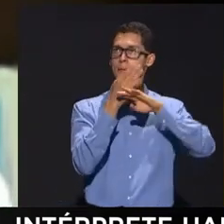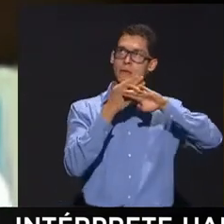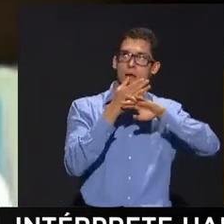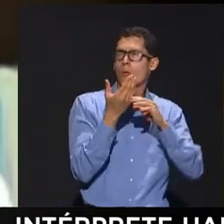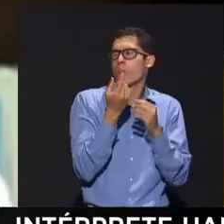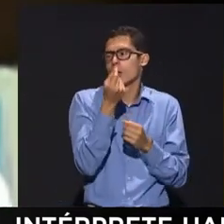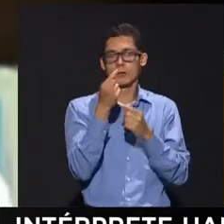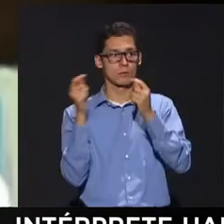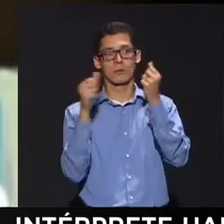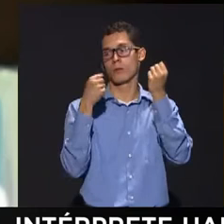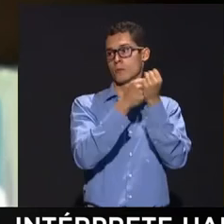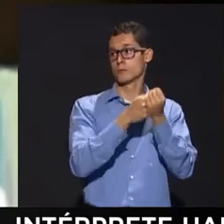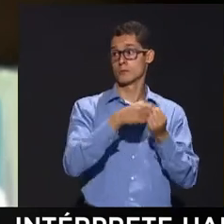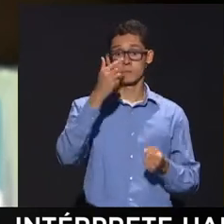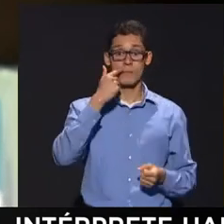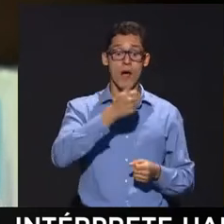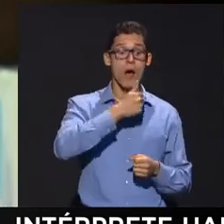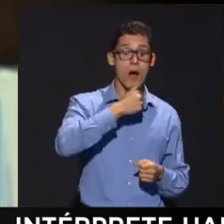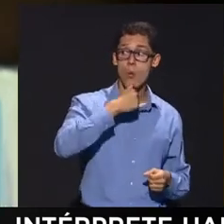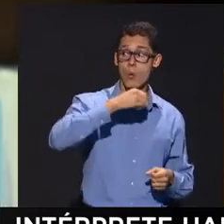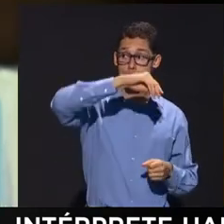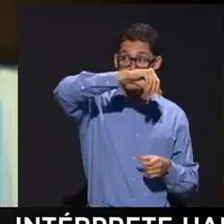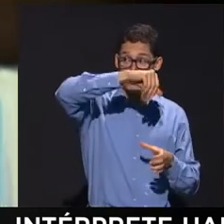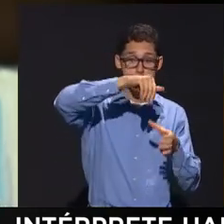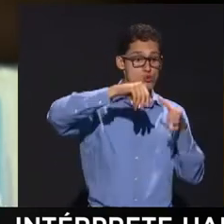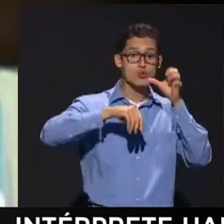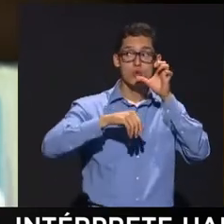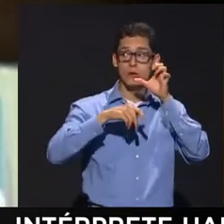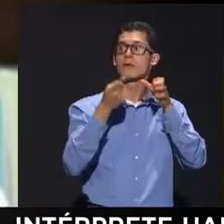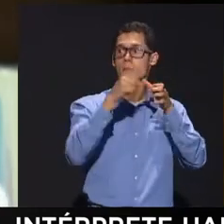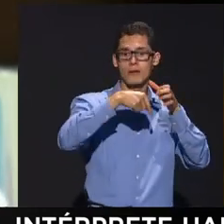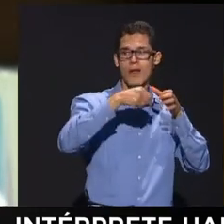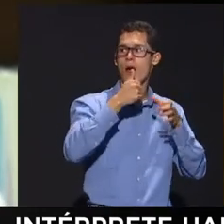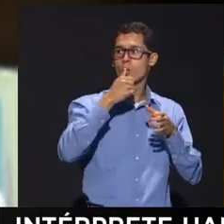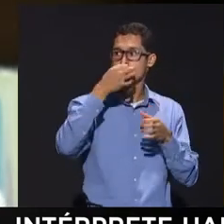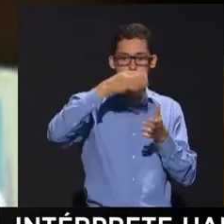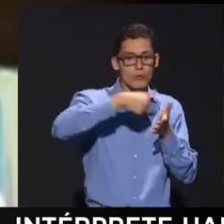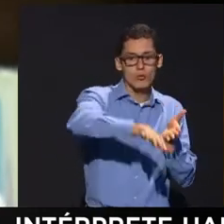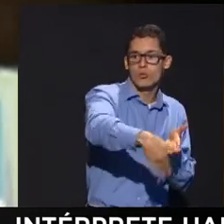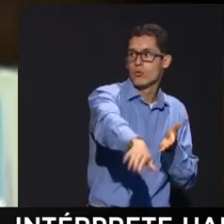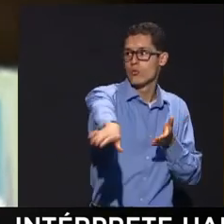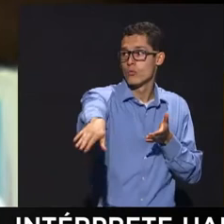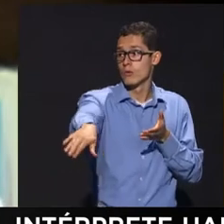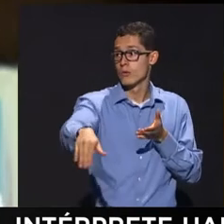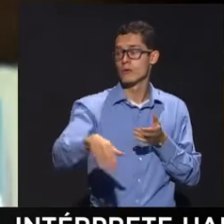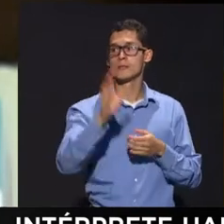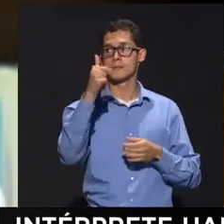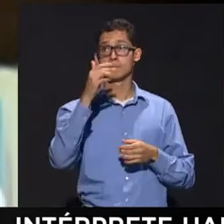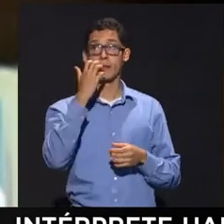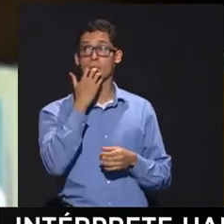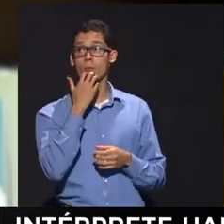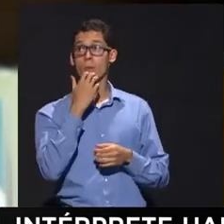y alcantarillado, la definición de cuánto se subsidia a los estratos más bajos y cuánto debemos compensar los estratos más